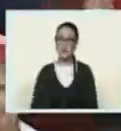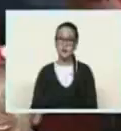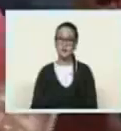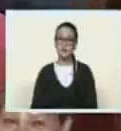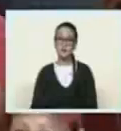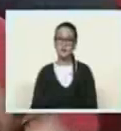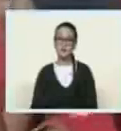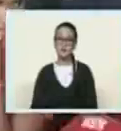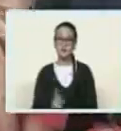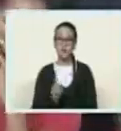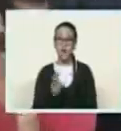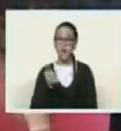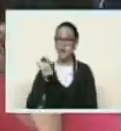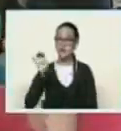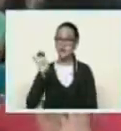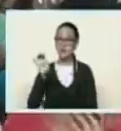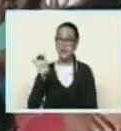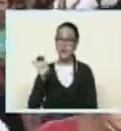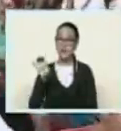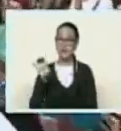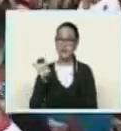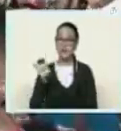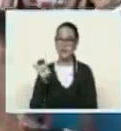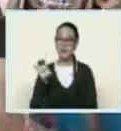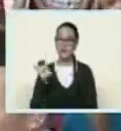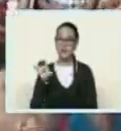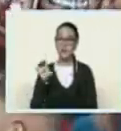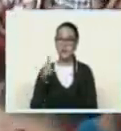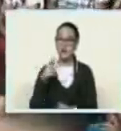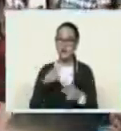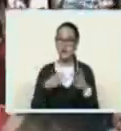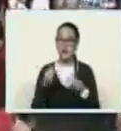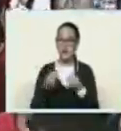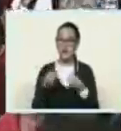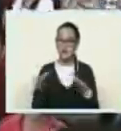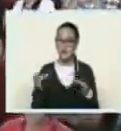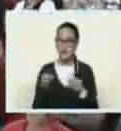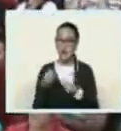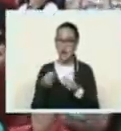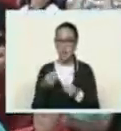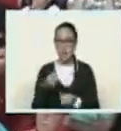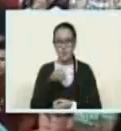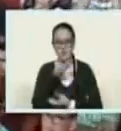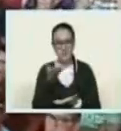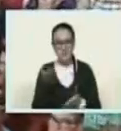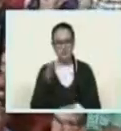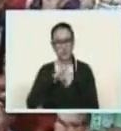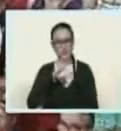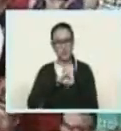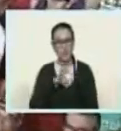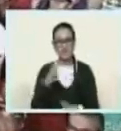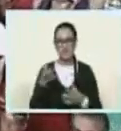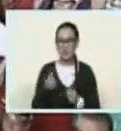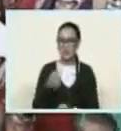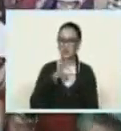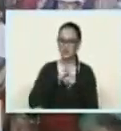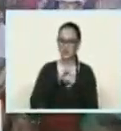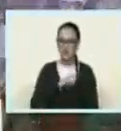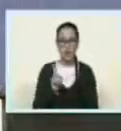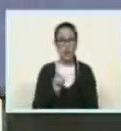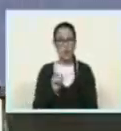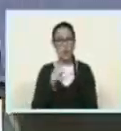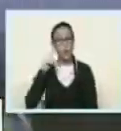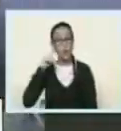es el Estado bienestar posguerra fría el que construye el concepto de bienestar social, de seguridad social.